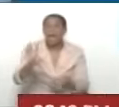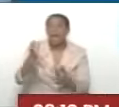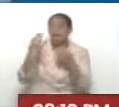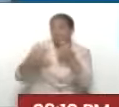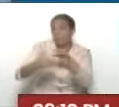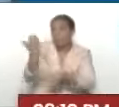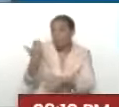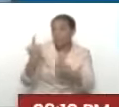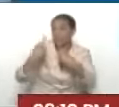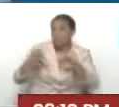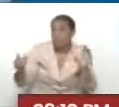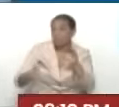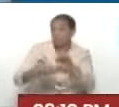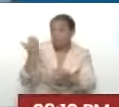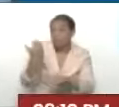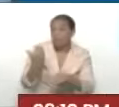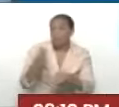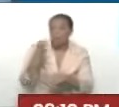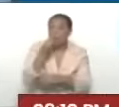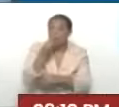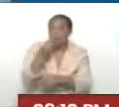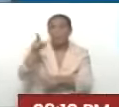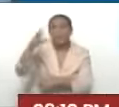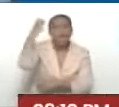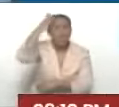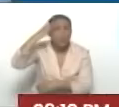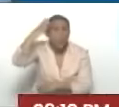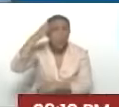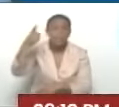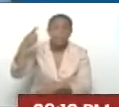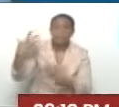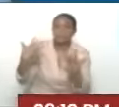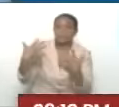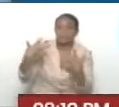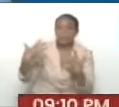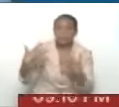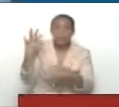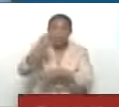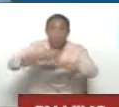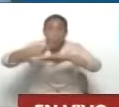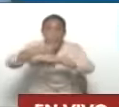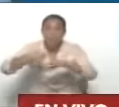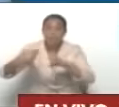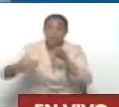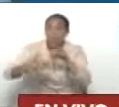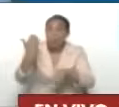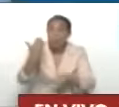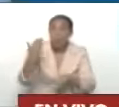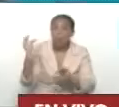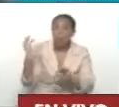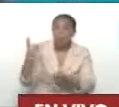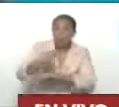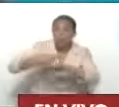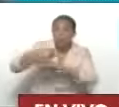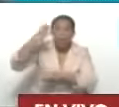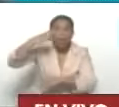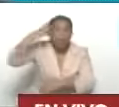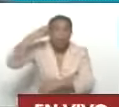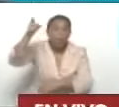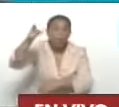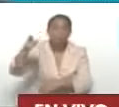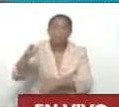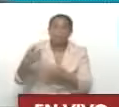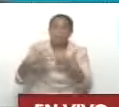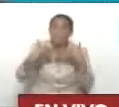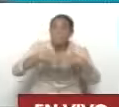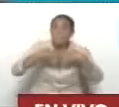mundo... Sí, precisamente en Europa hay mucha presión por parte de los gobiernos europeos, por parte de la Unión Europea, en, digamos, en presionar